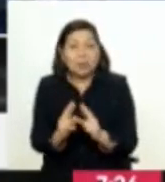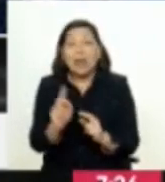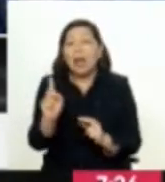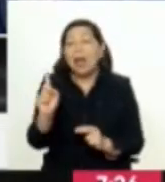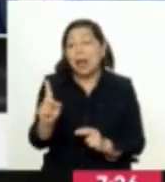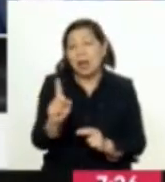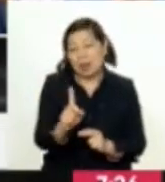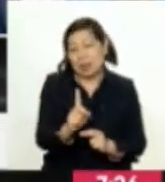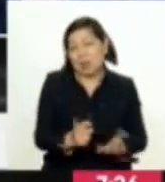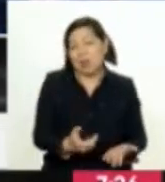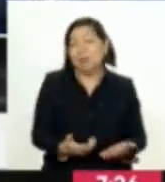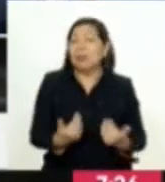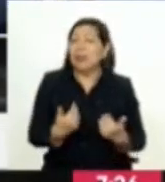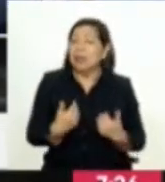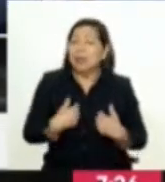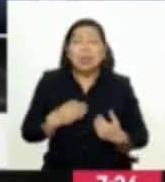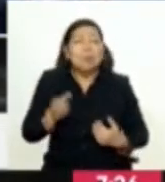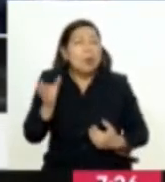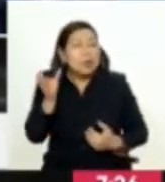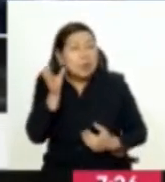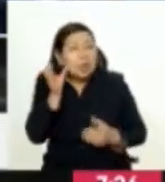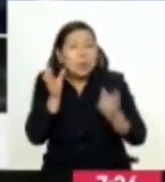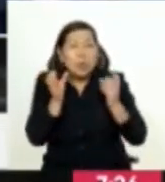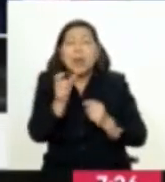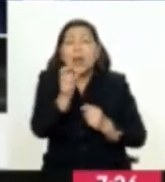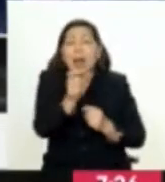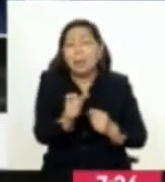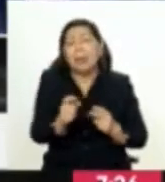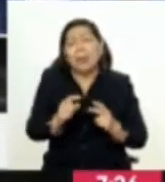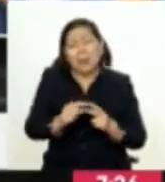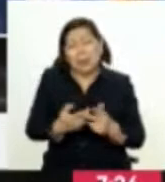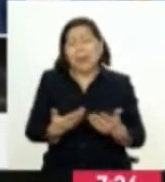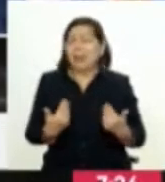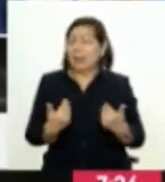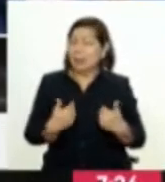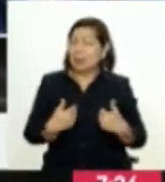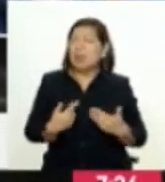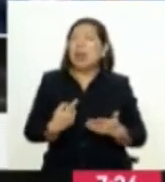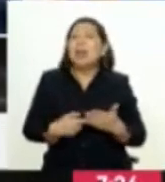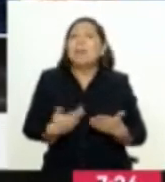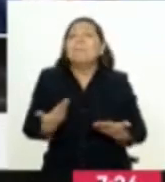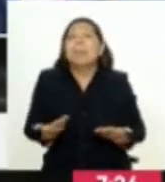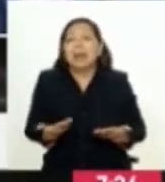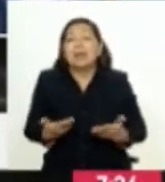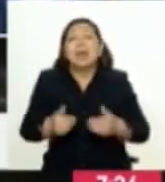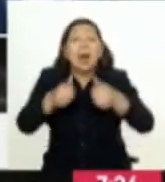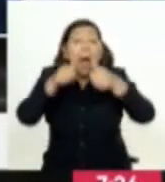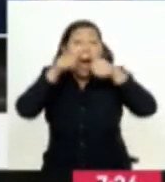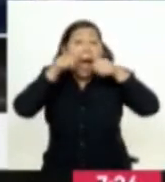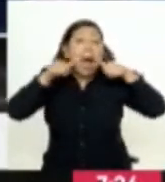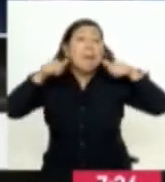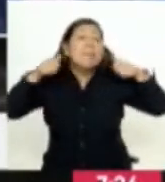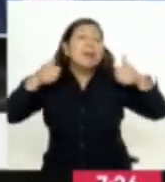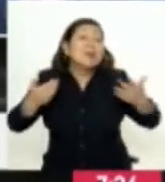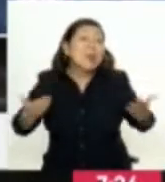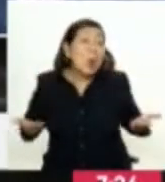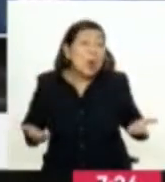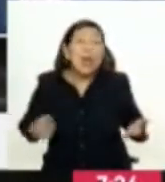cada contexto. Tenemos que escuchar la voz de las poblaciones originarias, tenemos que ver qué pasa con nuestra Amazonía. La sociedad civil,